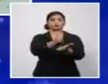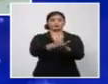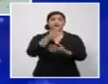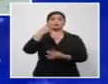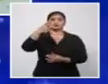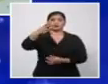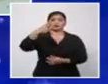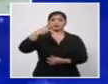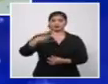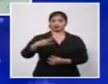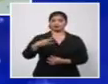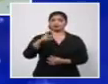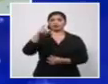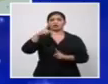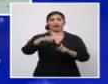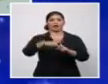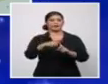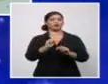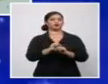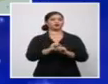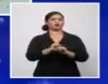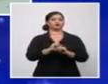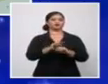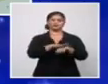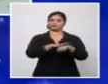Caimito y Mariel con 2